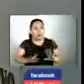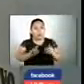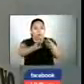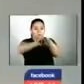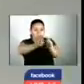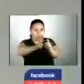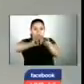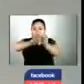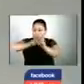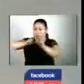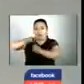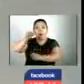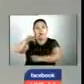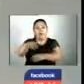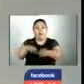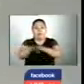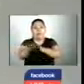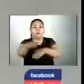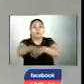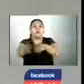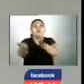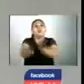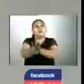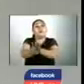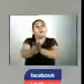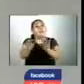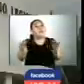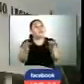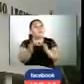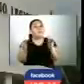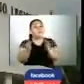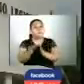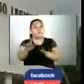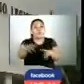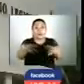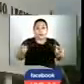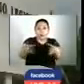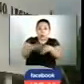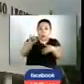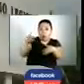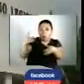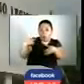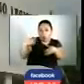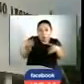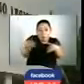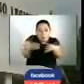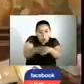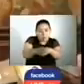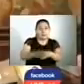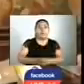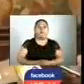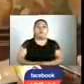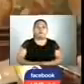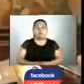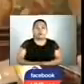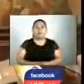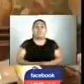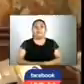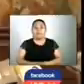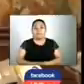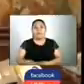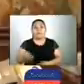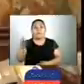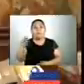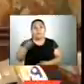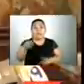cambios que se harán dentro de este órgano de Estado, incluyendo una reducción en la Junta Directiva. Sí, va a haber reducción